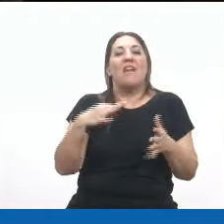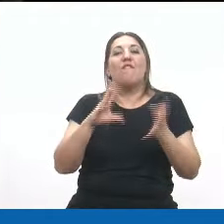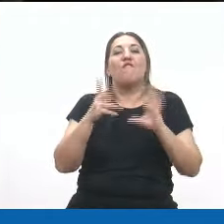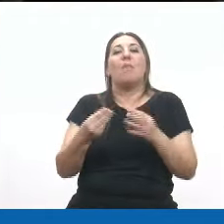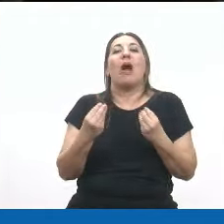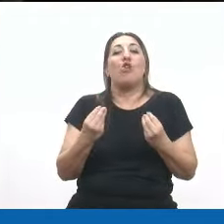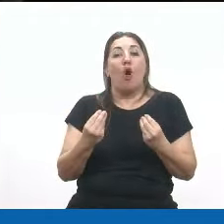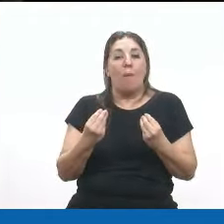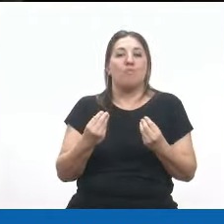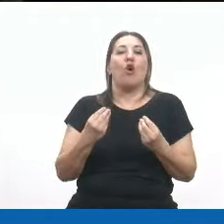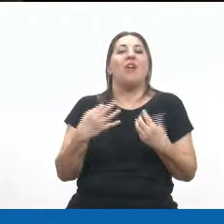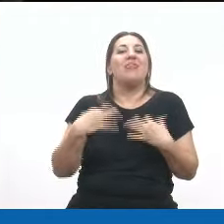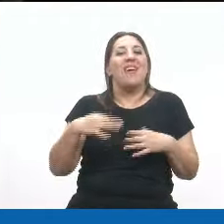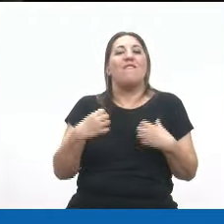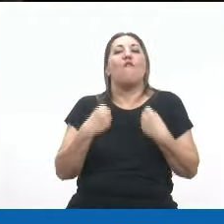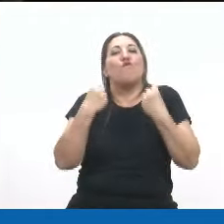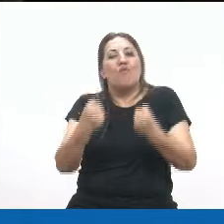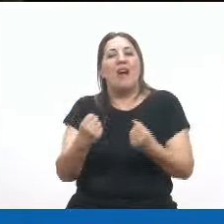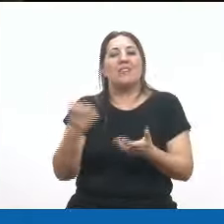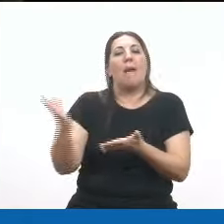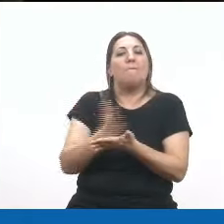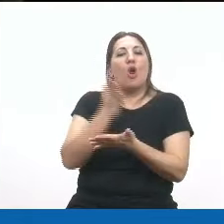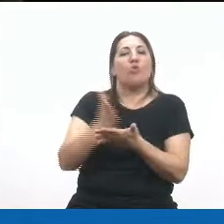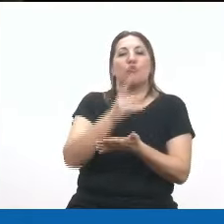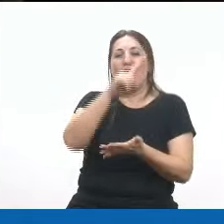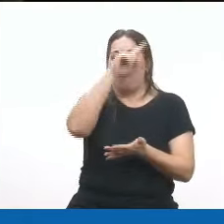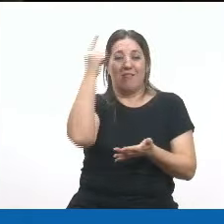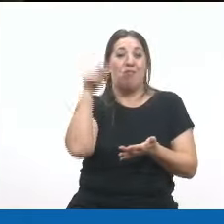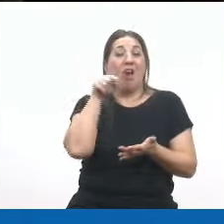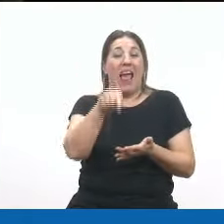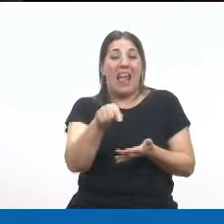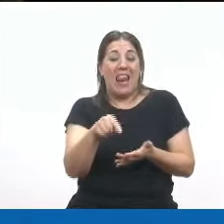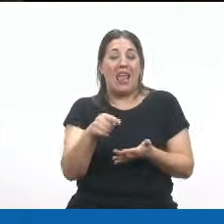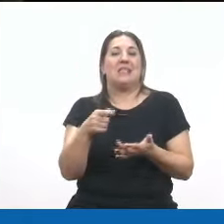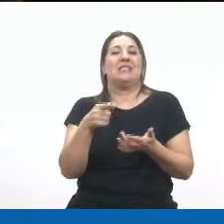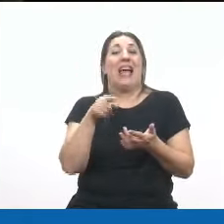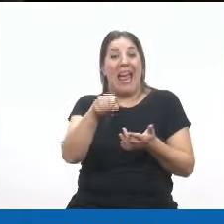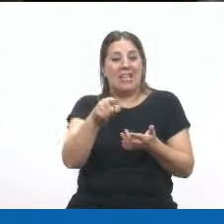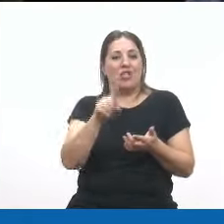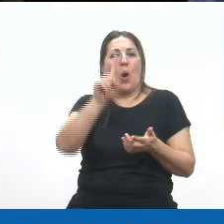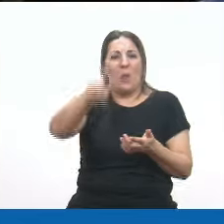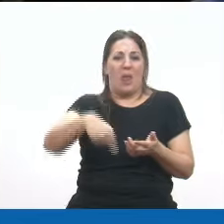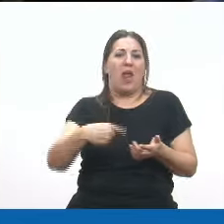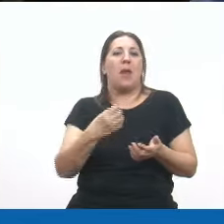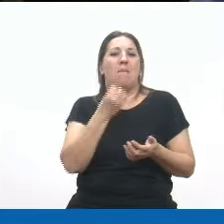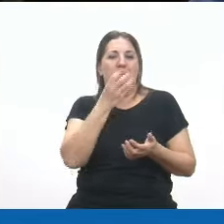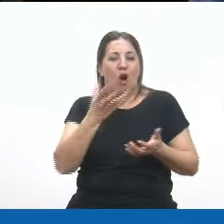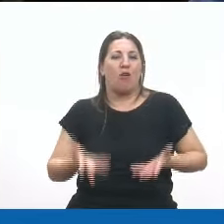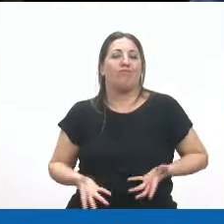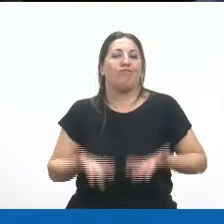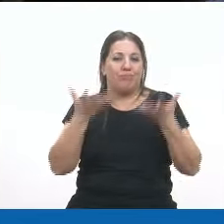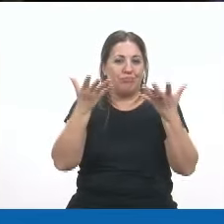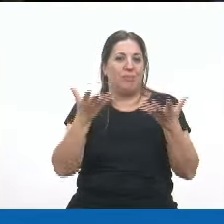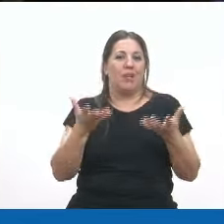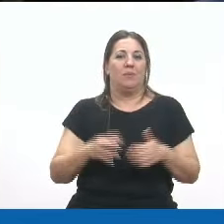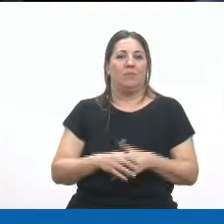nacionales Esas son las fuerzas que nos van a sacar a flote volviendo